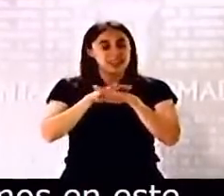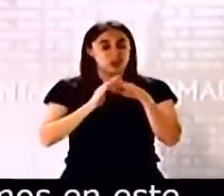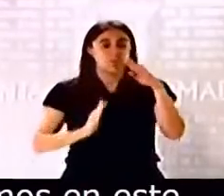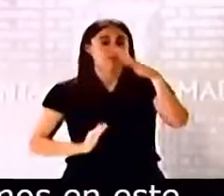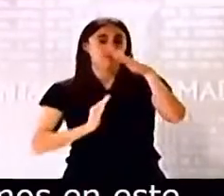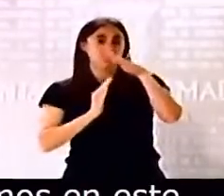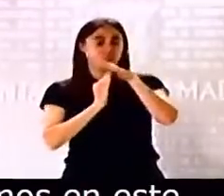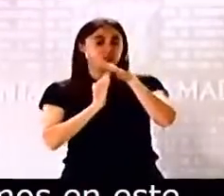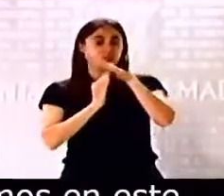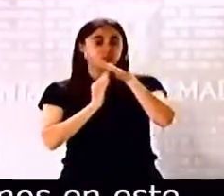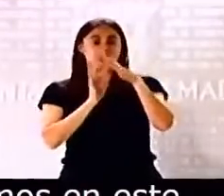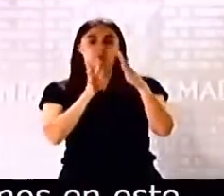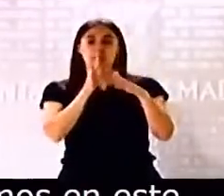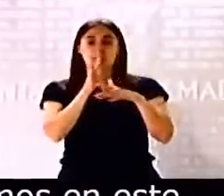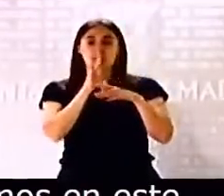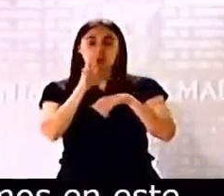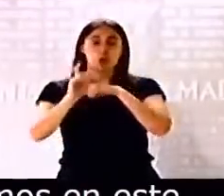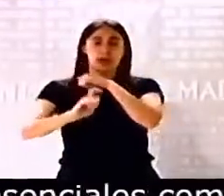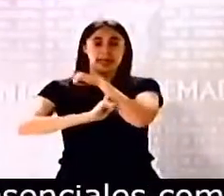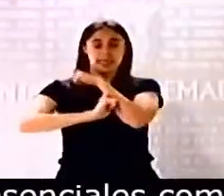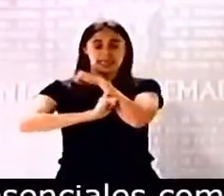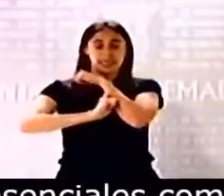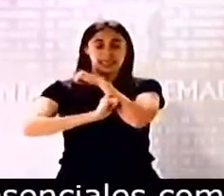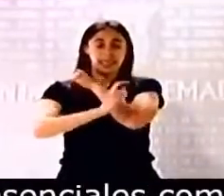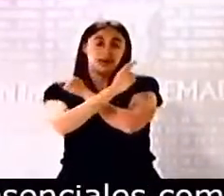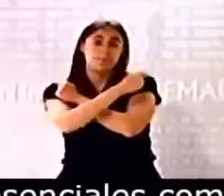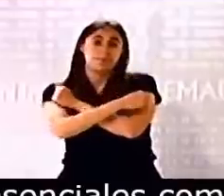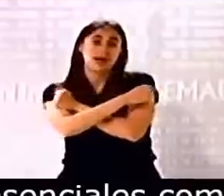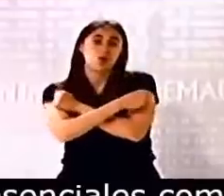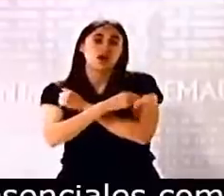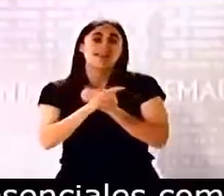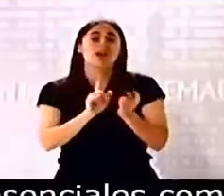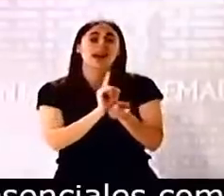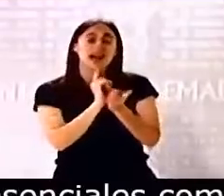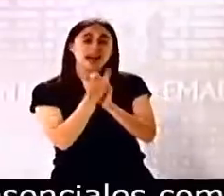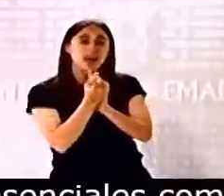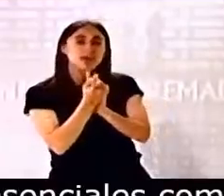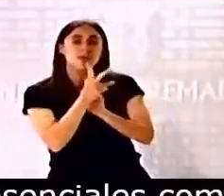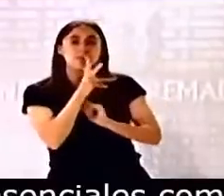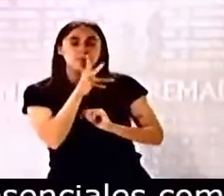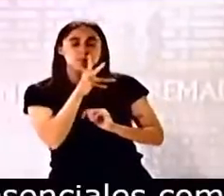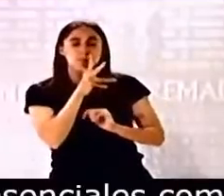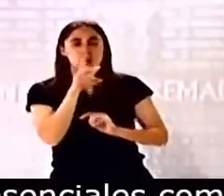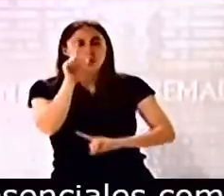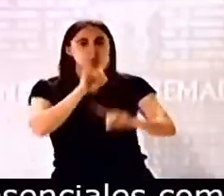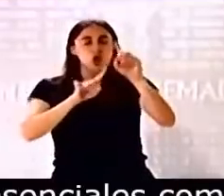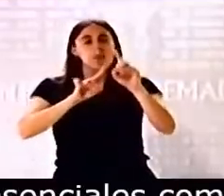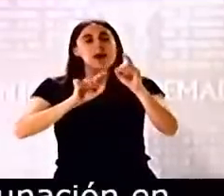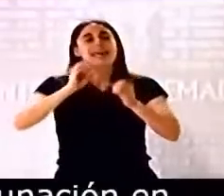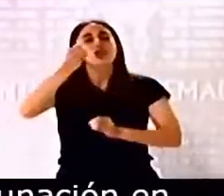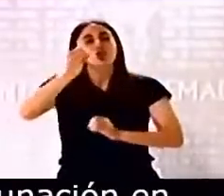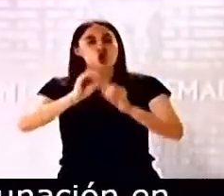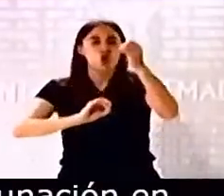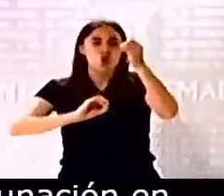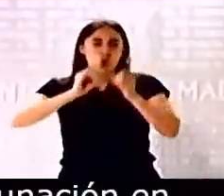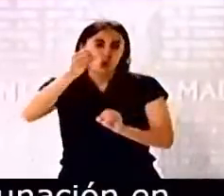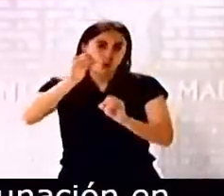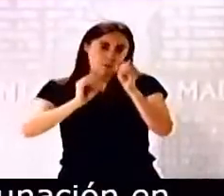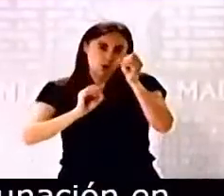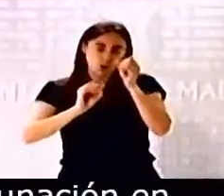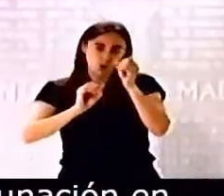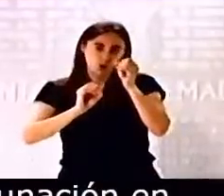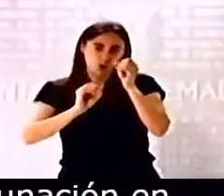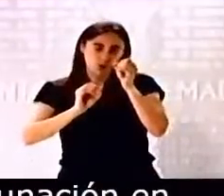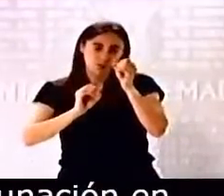modificación de la estrategia de vacunación en relación con los eventos trombóticos que con los